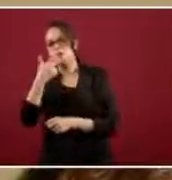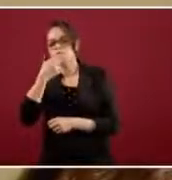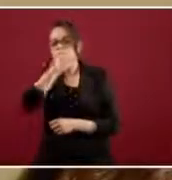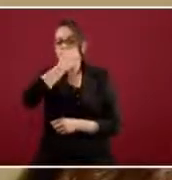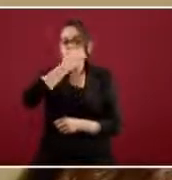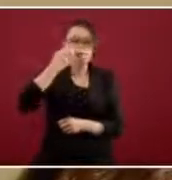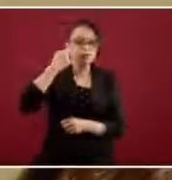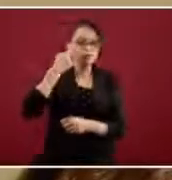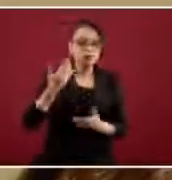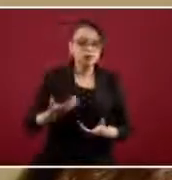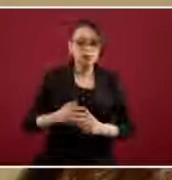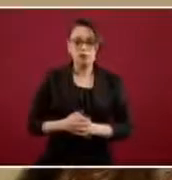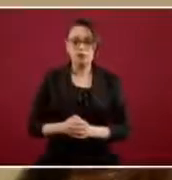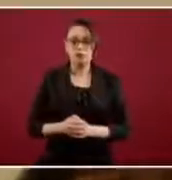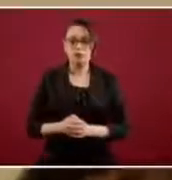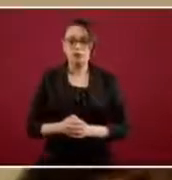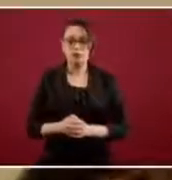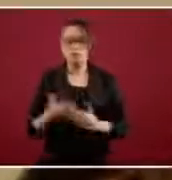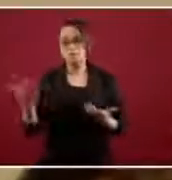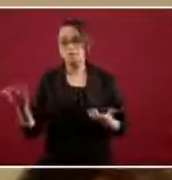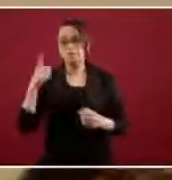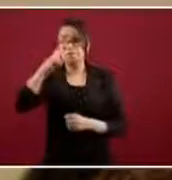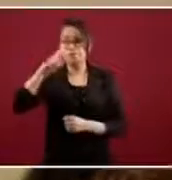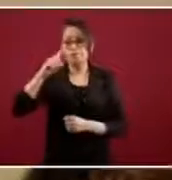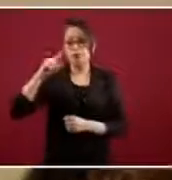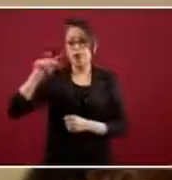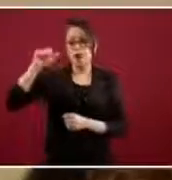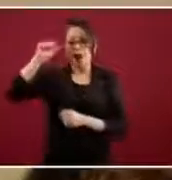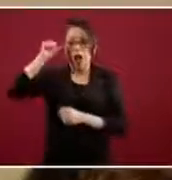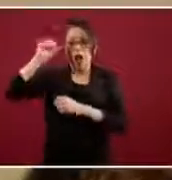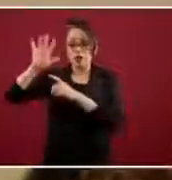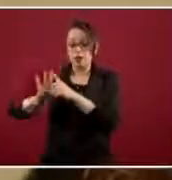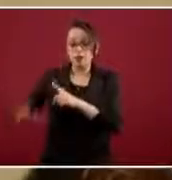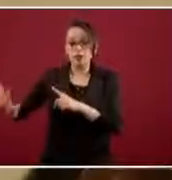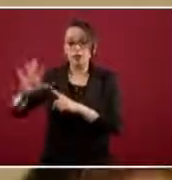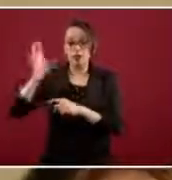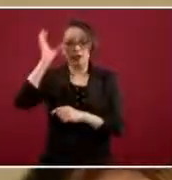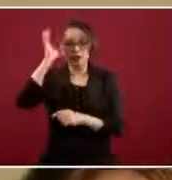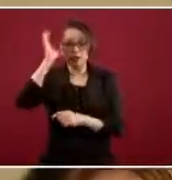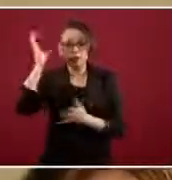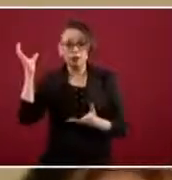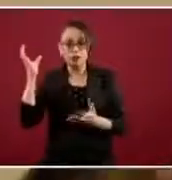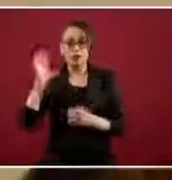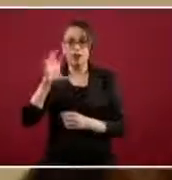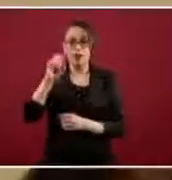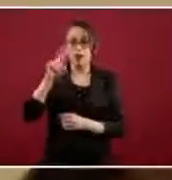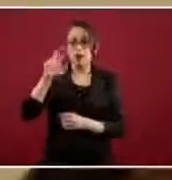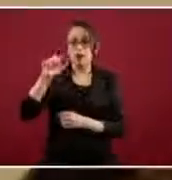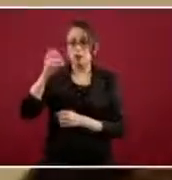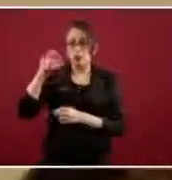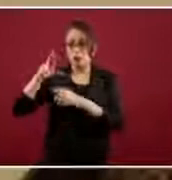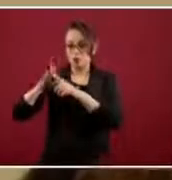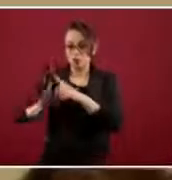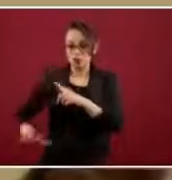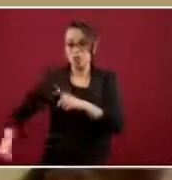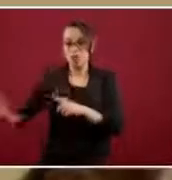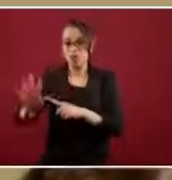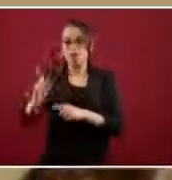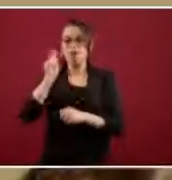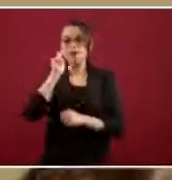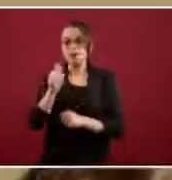Mientras que Asia dice, China, Japón, Corea del Sur aseguran que esto ha sido un factor central